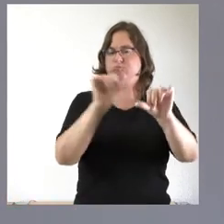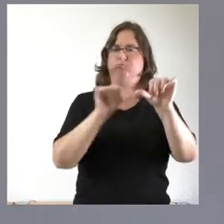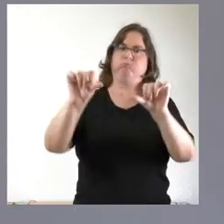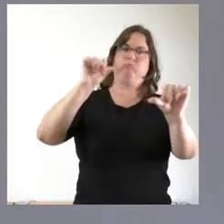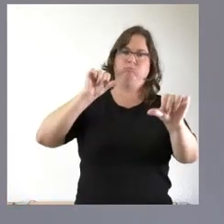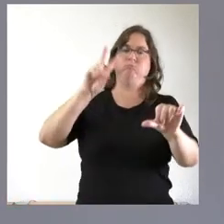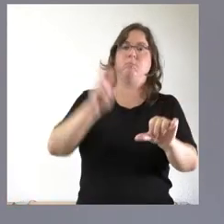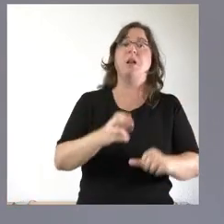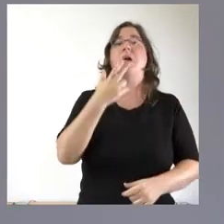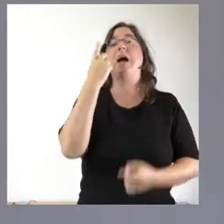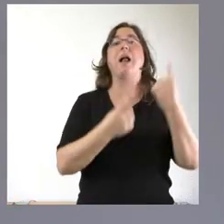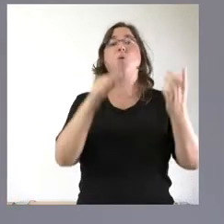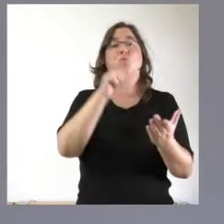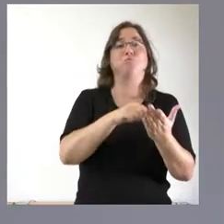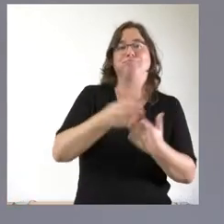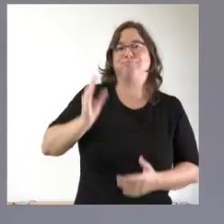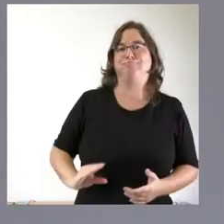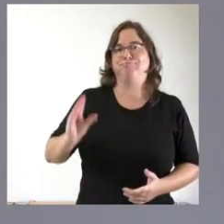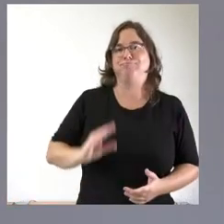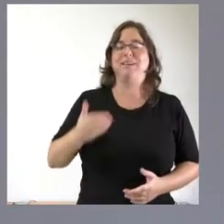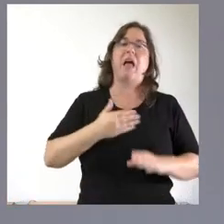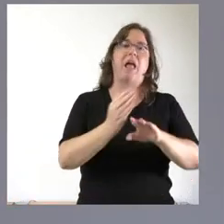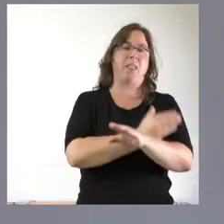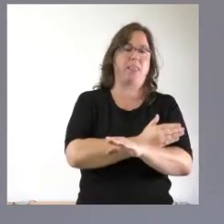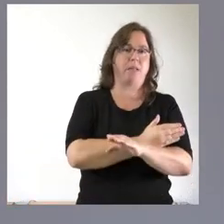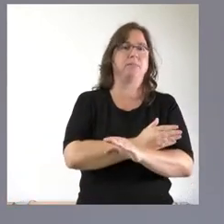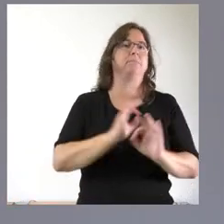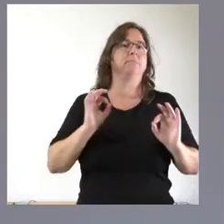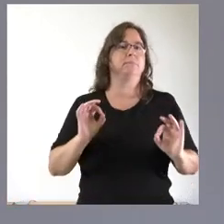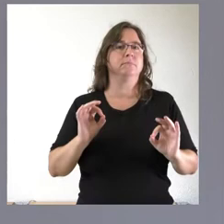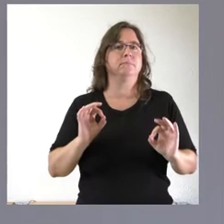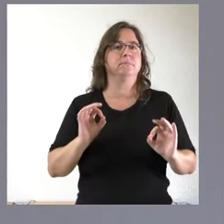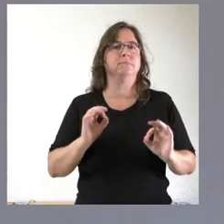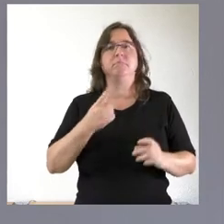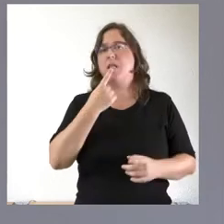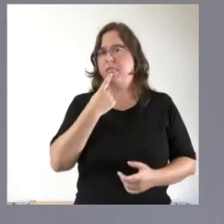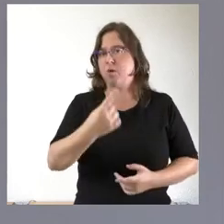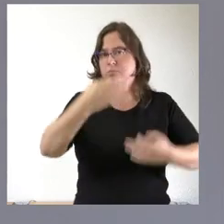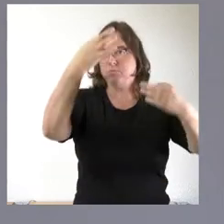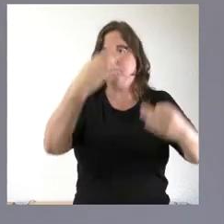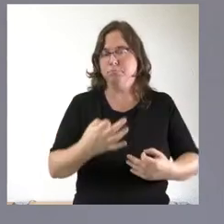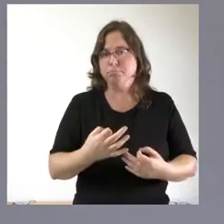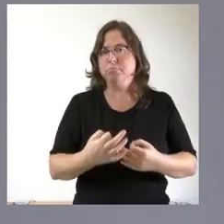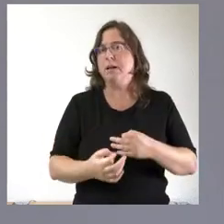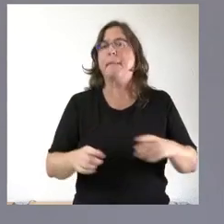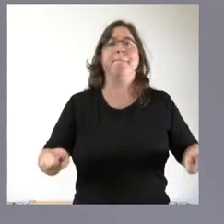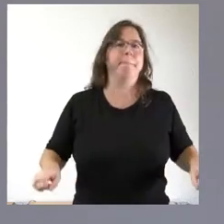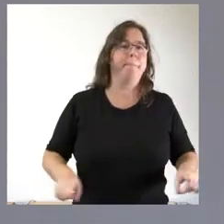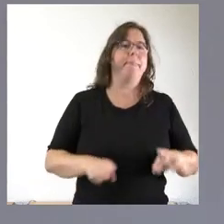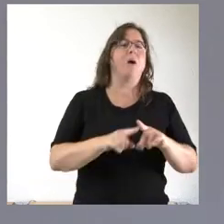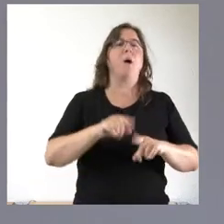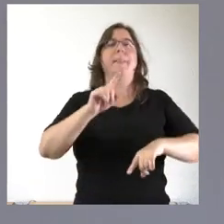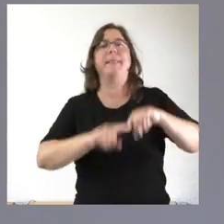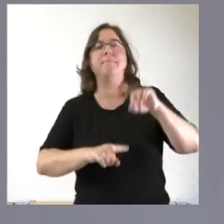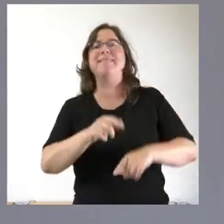que, lógicamente, algunos ya se han venido cobrando con carácter previo y esta afirmación mía no impide ni viene a prejuzgar el